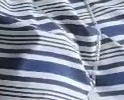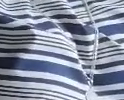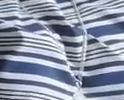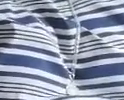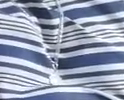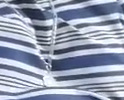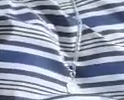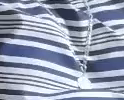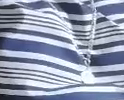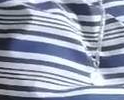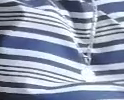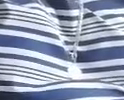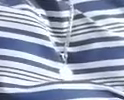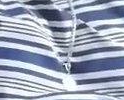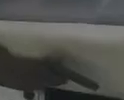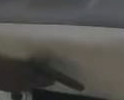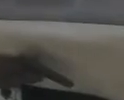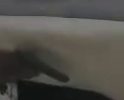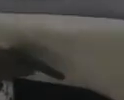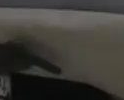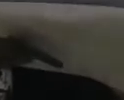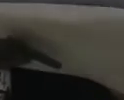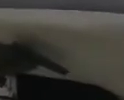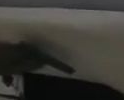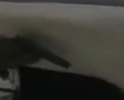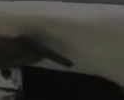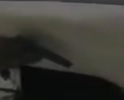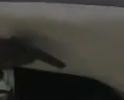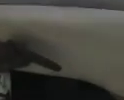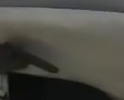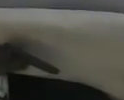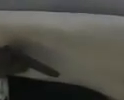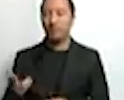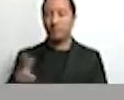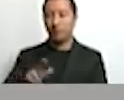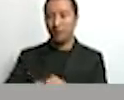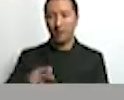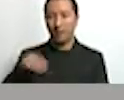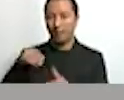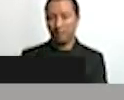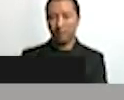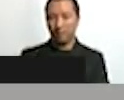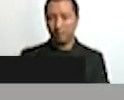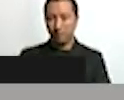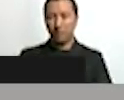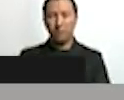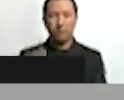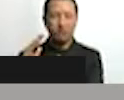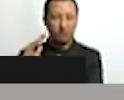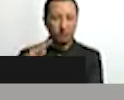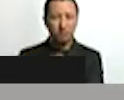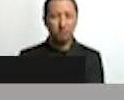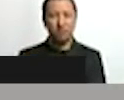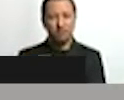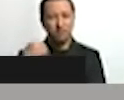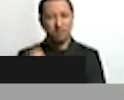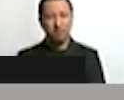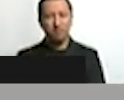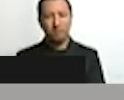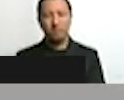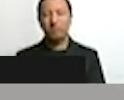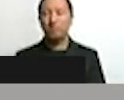marinas, así como en el transporte público, además de evitar las reuniones sociales. El día de hoy llegamos a poco más